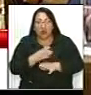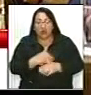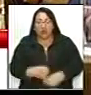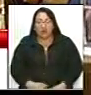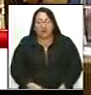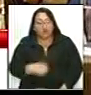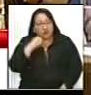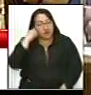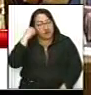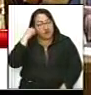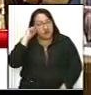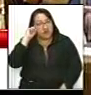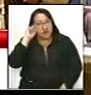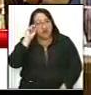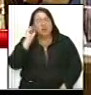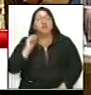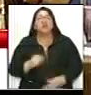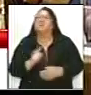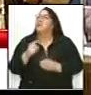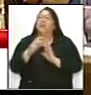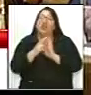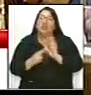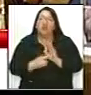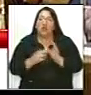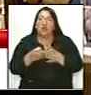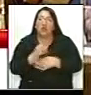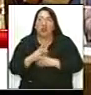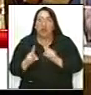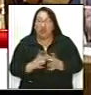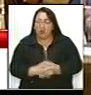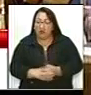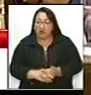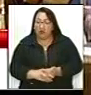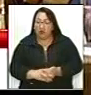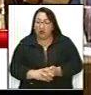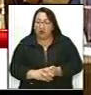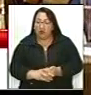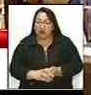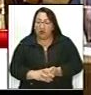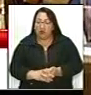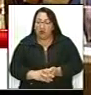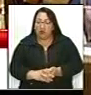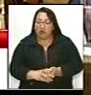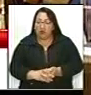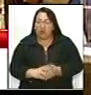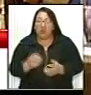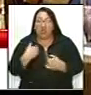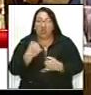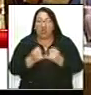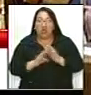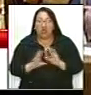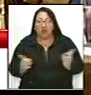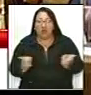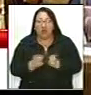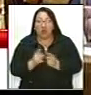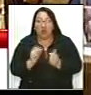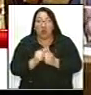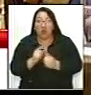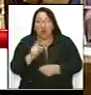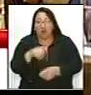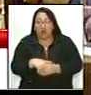principio. Esta resolución, este Consejo Directivo debe concretar en lo siguiente, con una